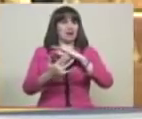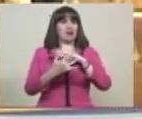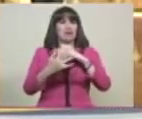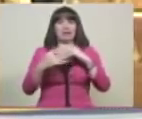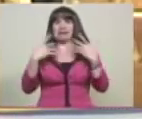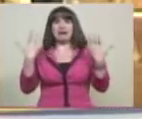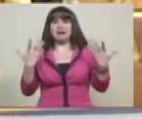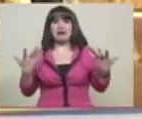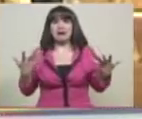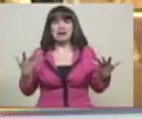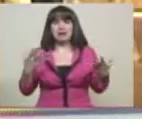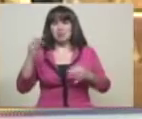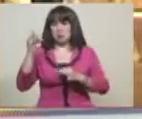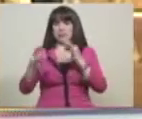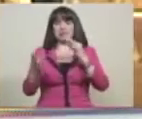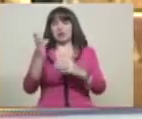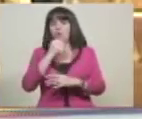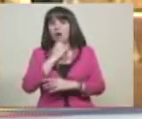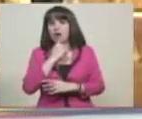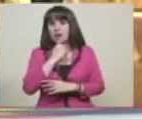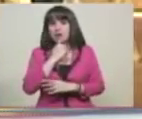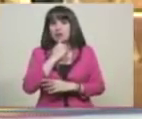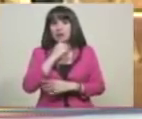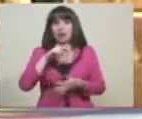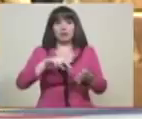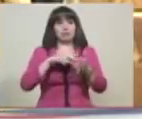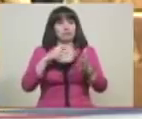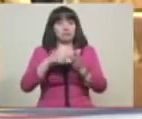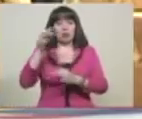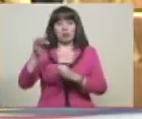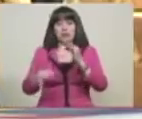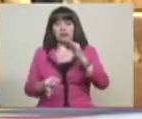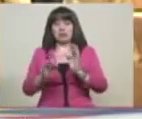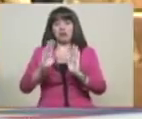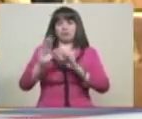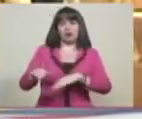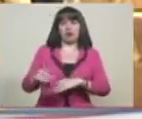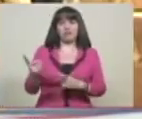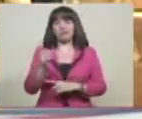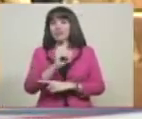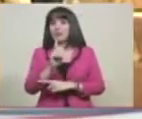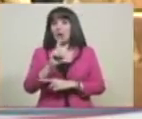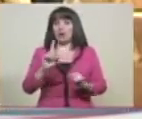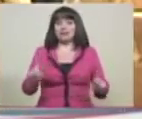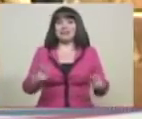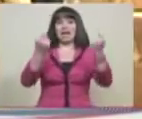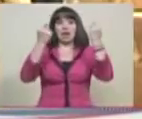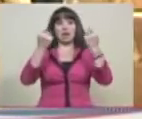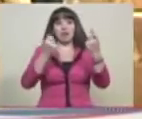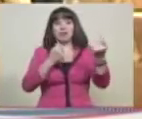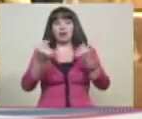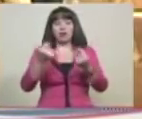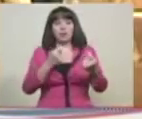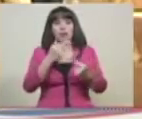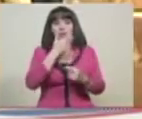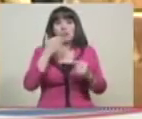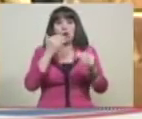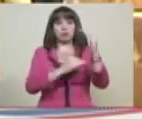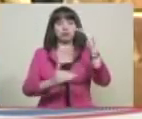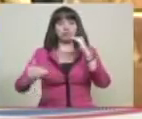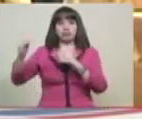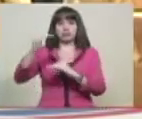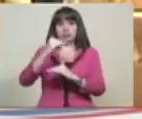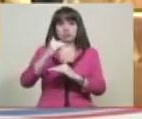absurdo y de la injusticia, para justificar la injusticia. La recuperación de la economía y de sus